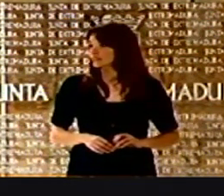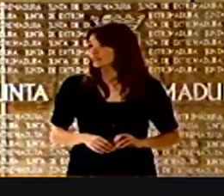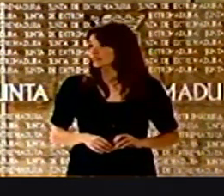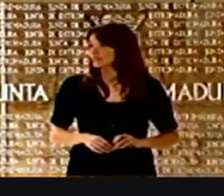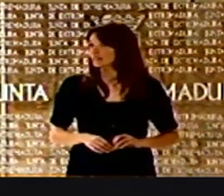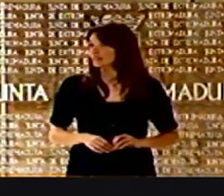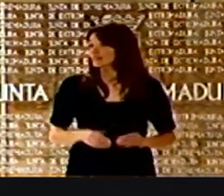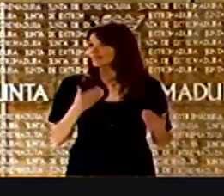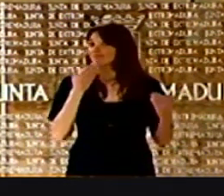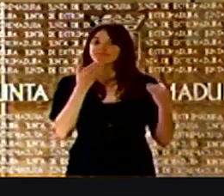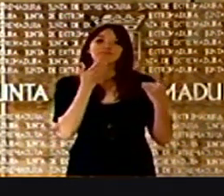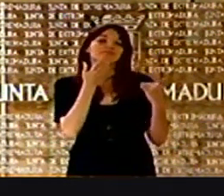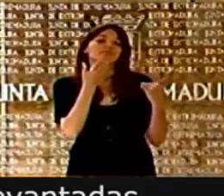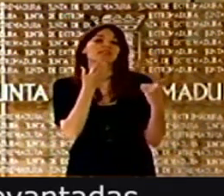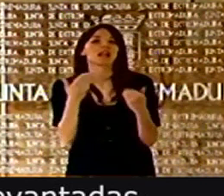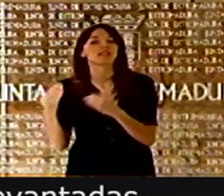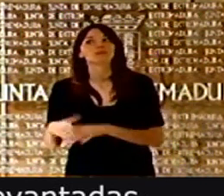Venga, muchas gracias.